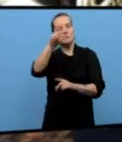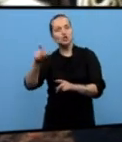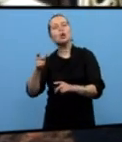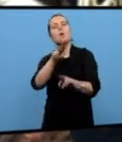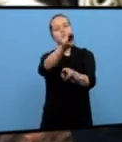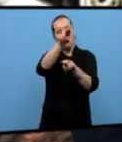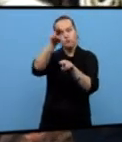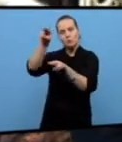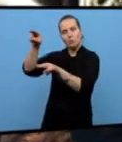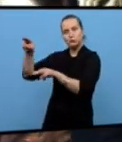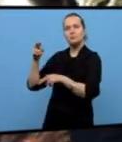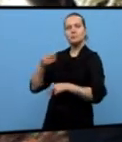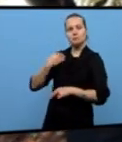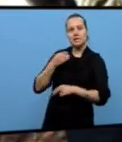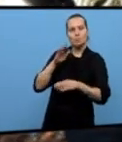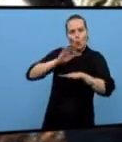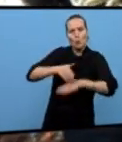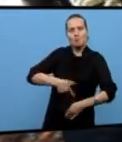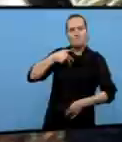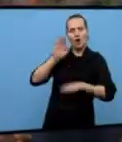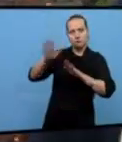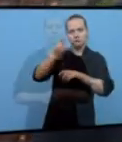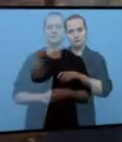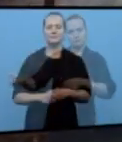fascista nesta zona da montaña lucense.